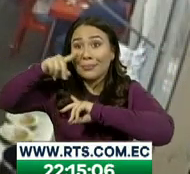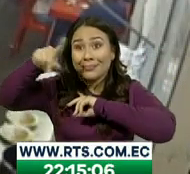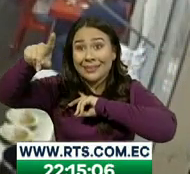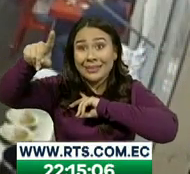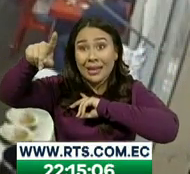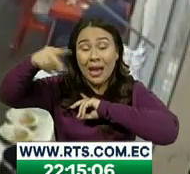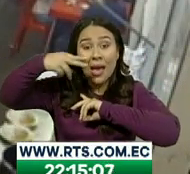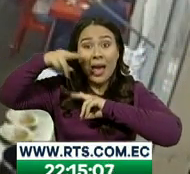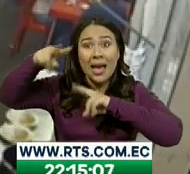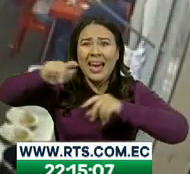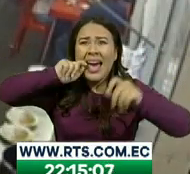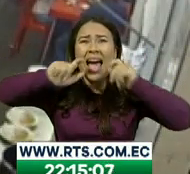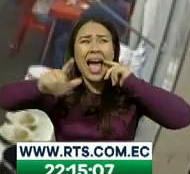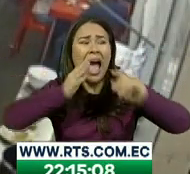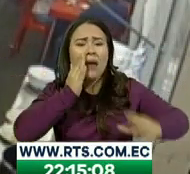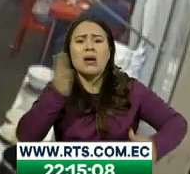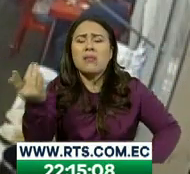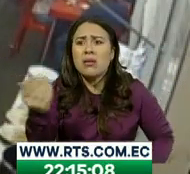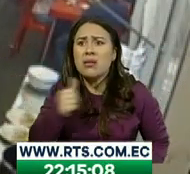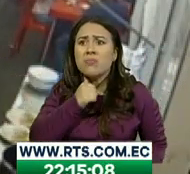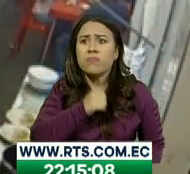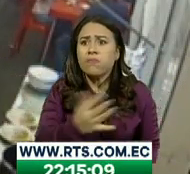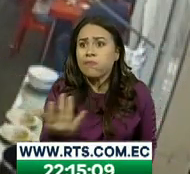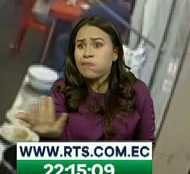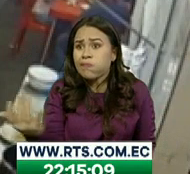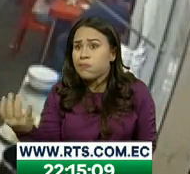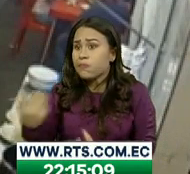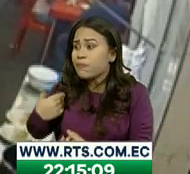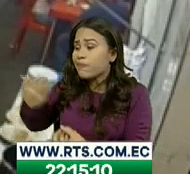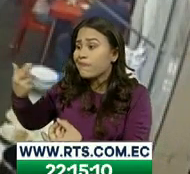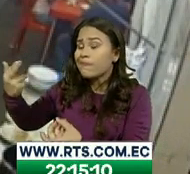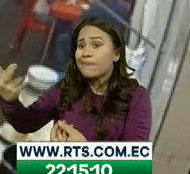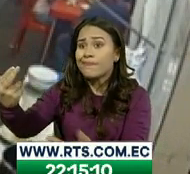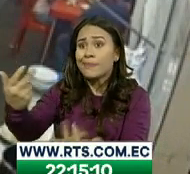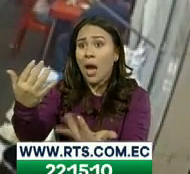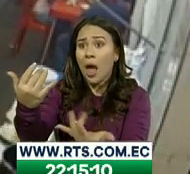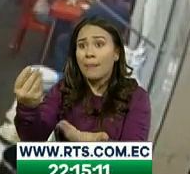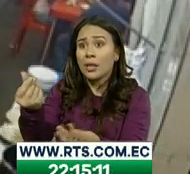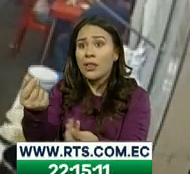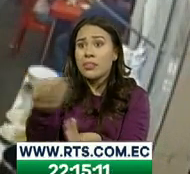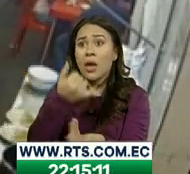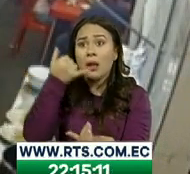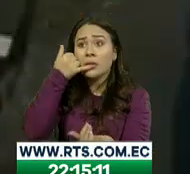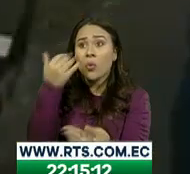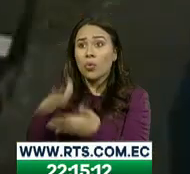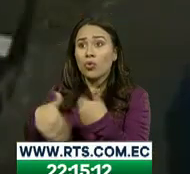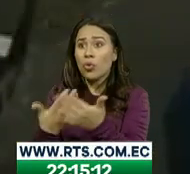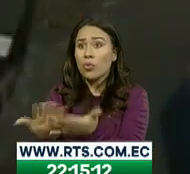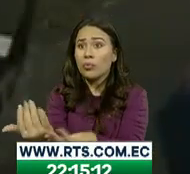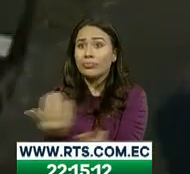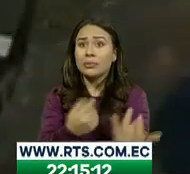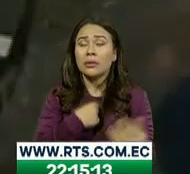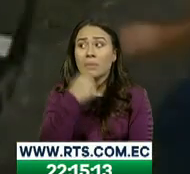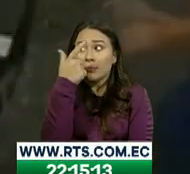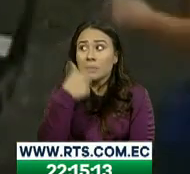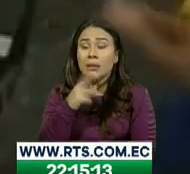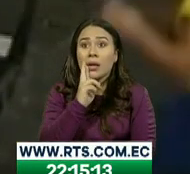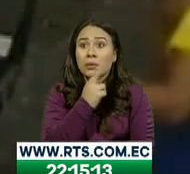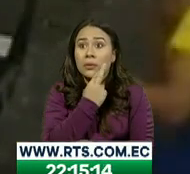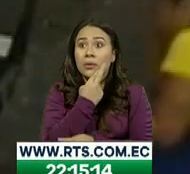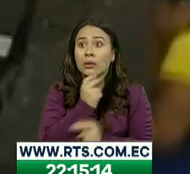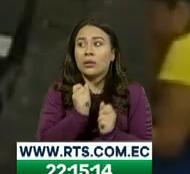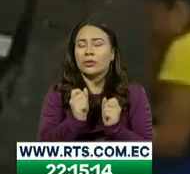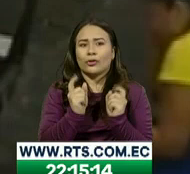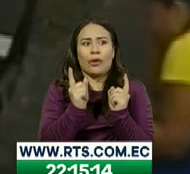con arma en mano grita que es un asalto, que colaboren y entreguen las cosas de valor y el dinero. Los clientes y dueños del comedor se